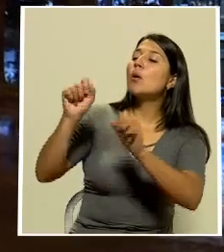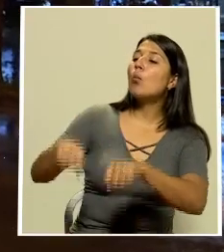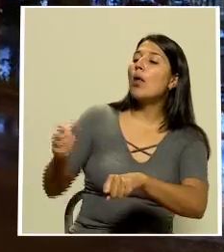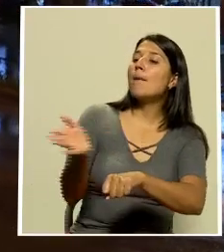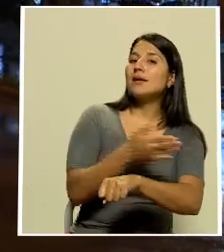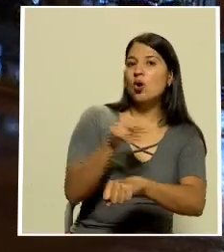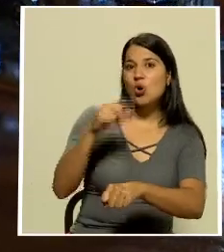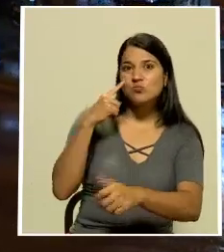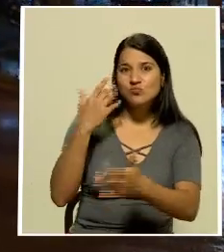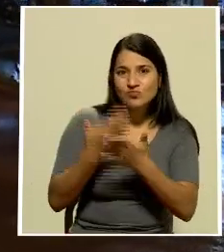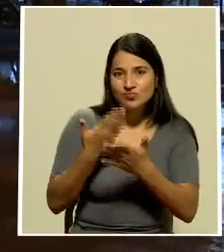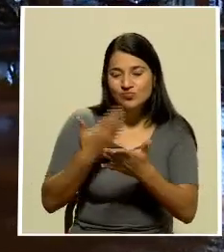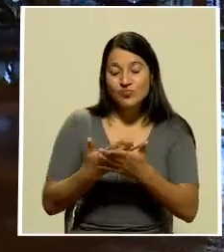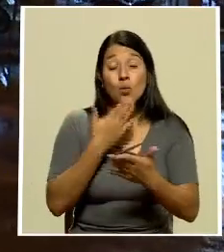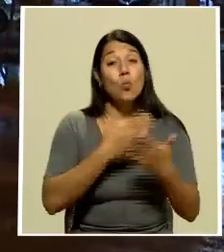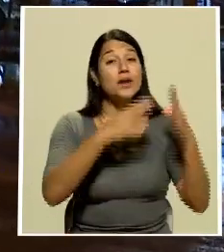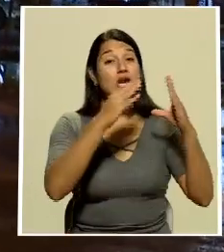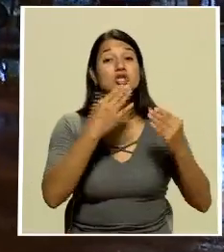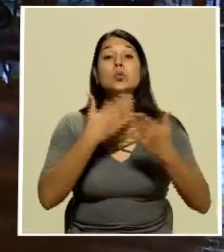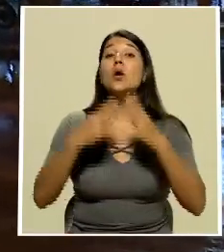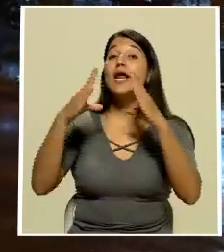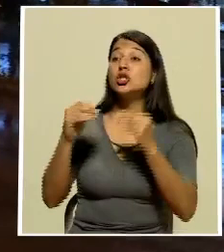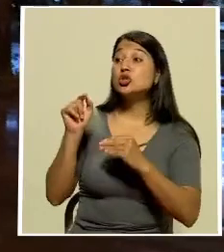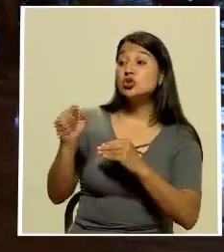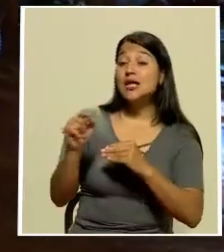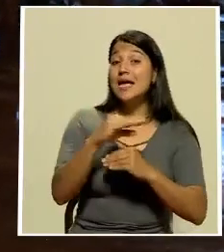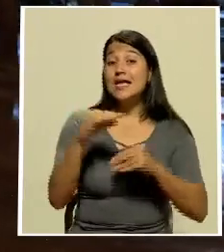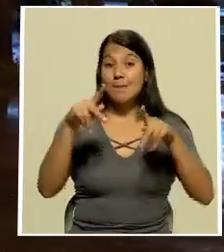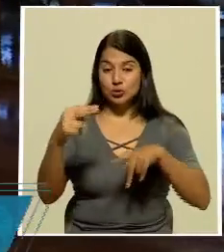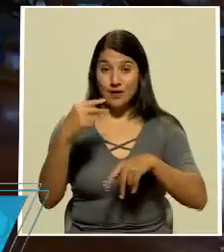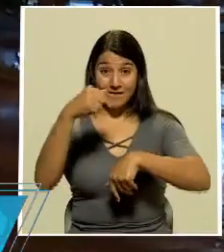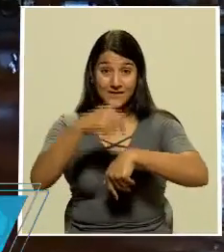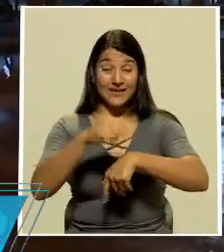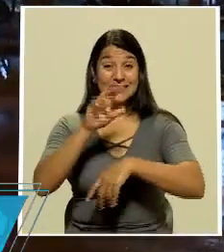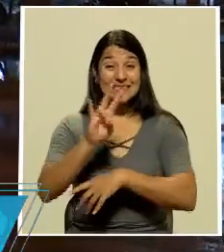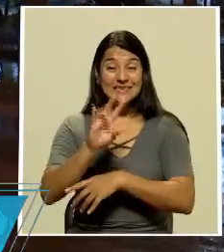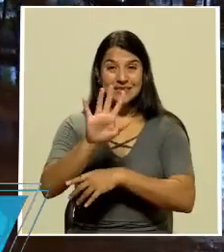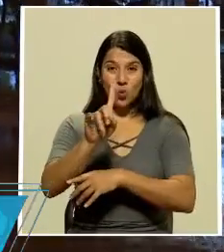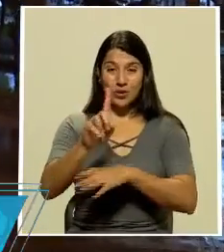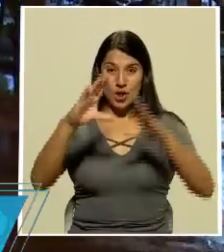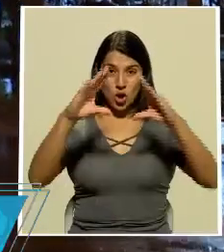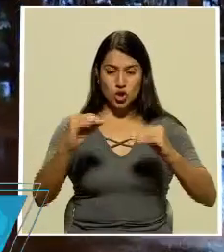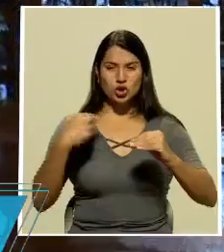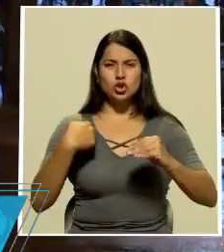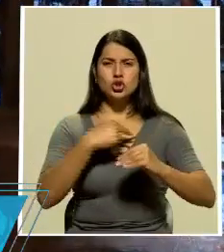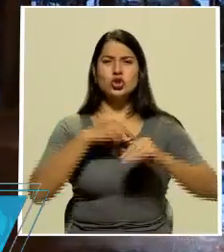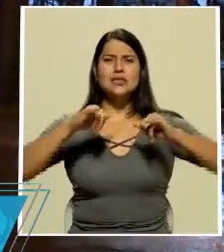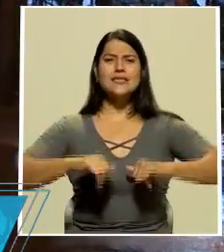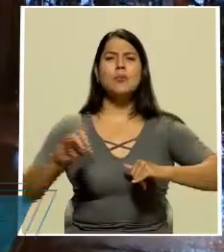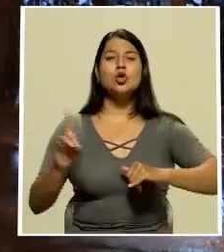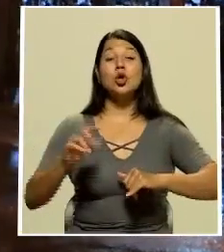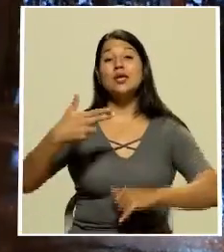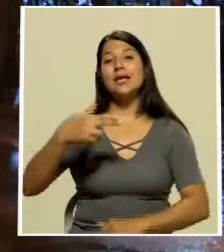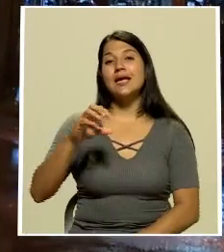Buenas noches, don Ernesto, para usted y para los televidentes. Estamos a esta hora, a las 7:51 de la noche, ubicados en el cruce de Chomes en